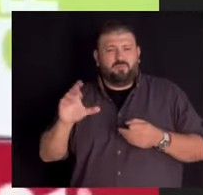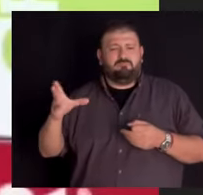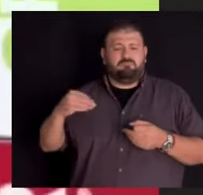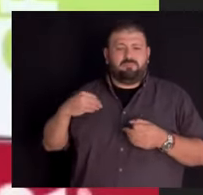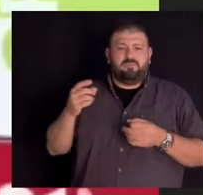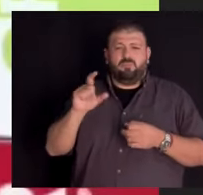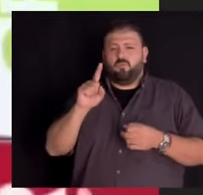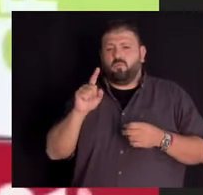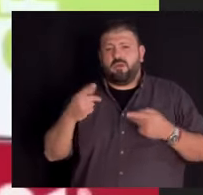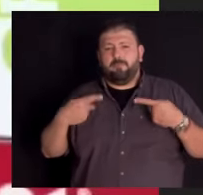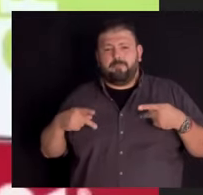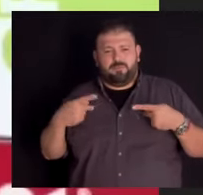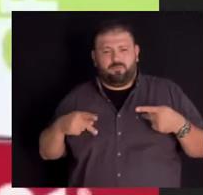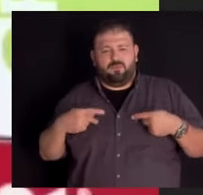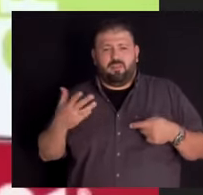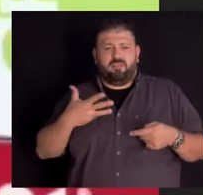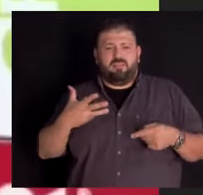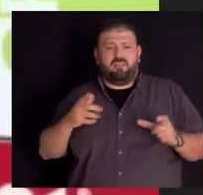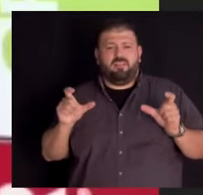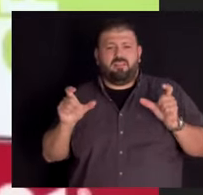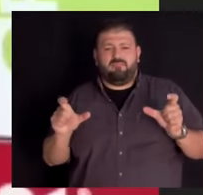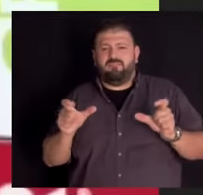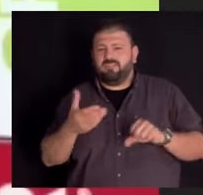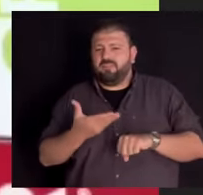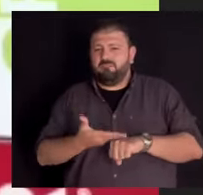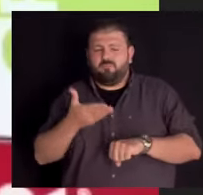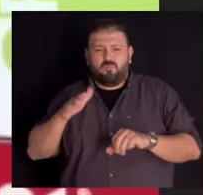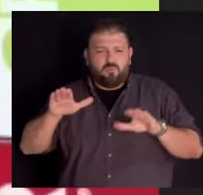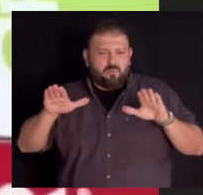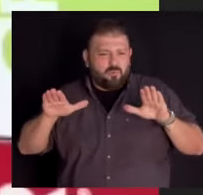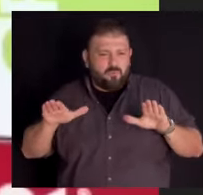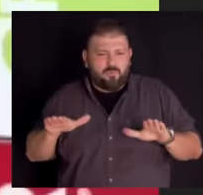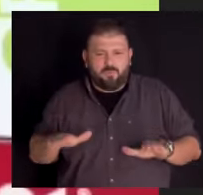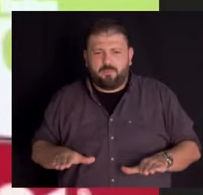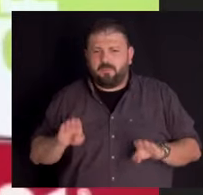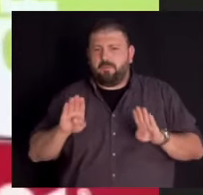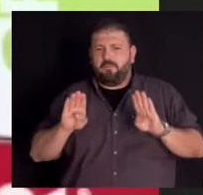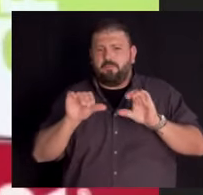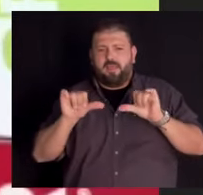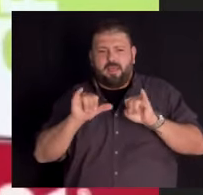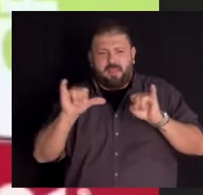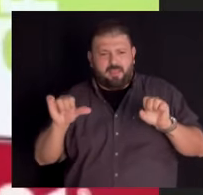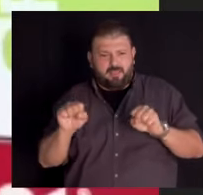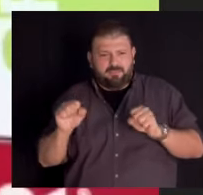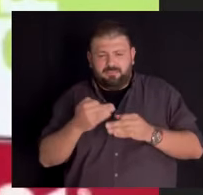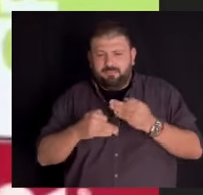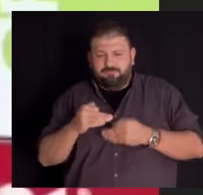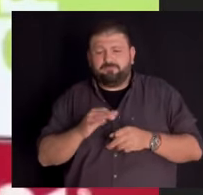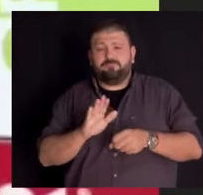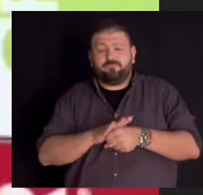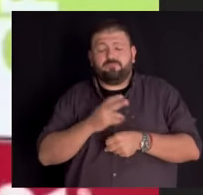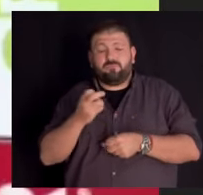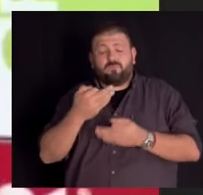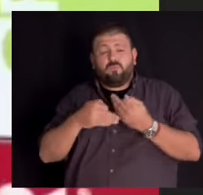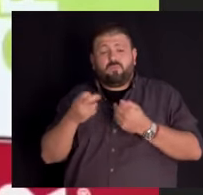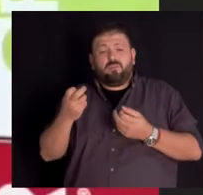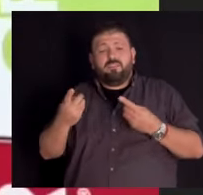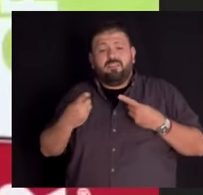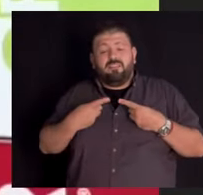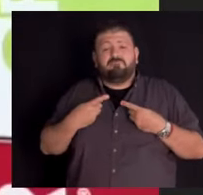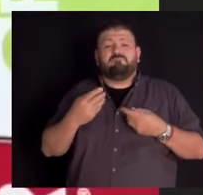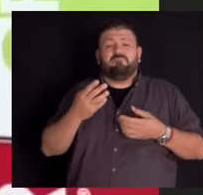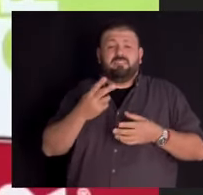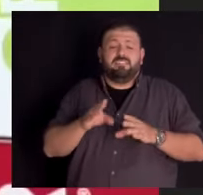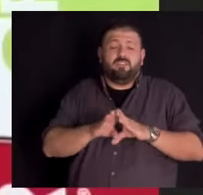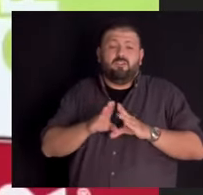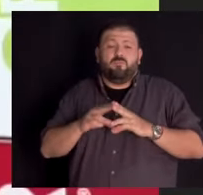que tiene las defensas bajas. Tiene por ahí una anemia, su sistema inmunológico está deteriorado, pero aparte de todo está sometido a un alto